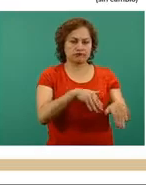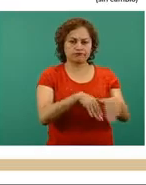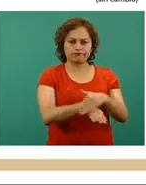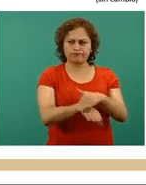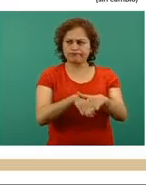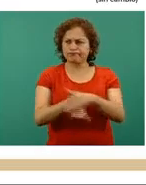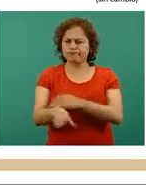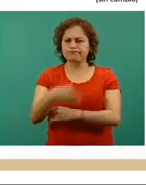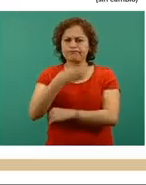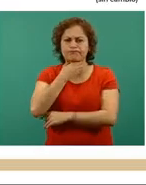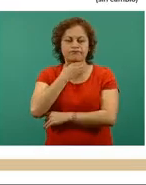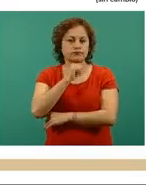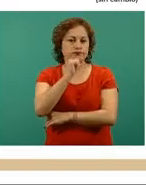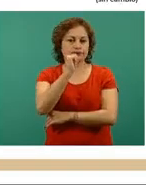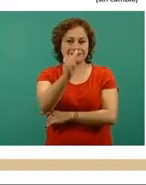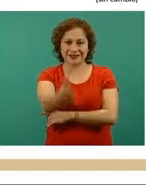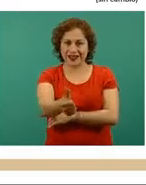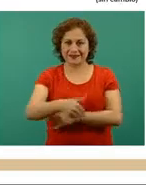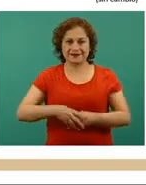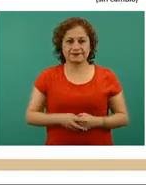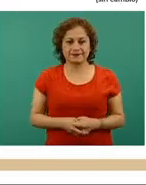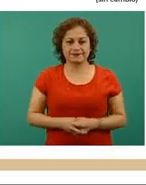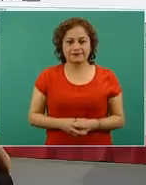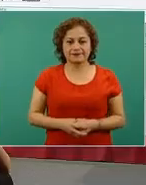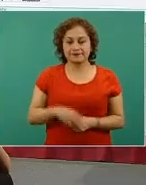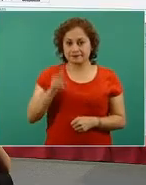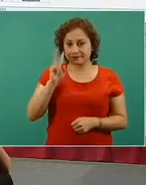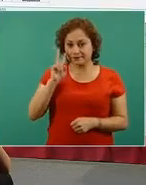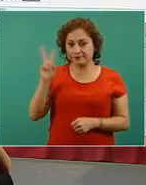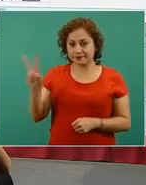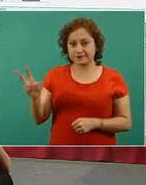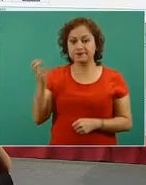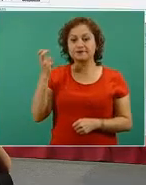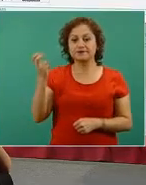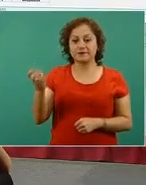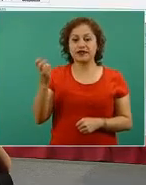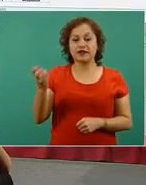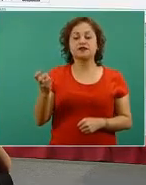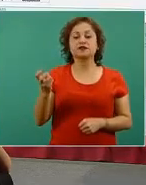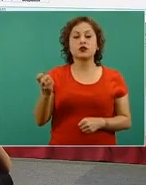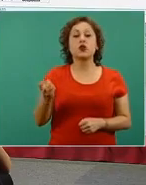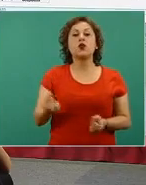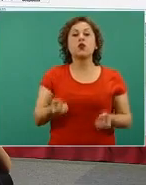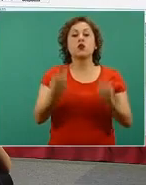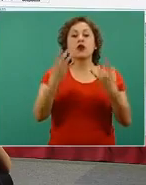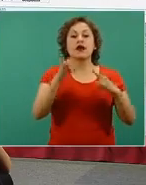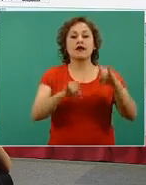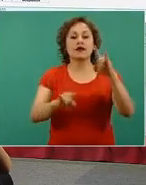Estas son las cifras que se reporta respecto a camas totales para el día de hoy.